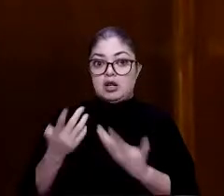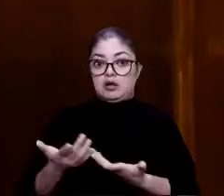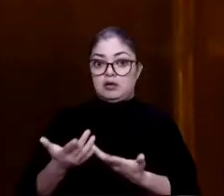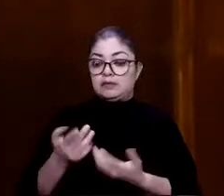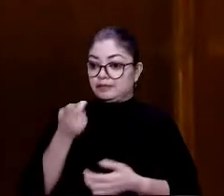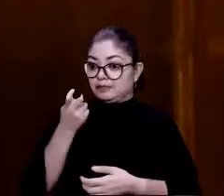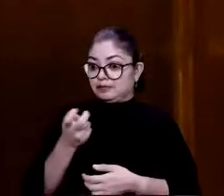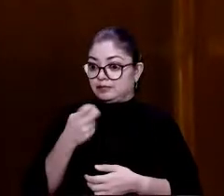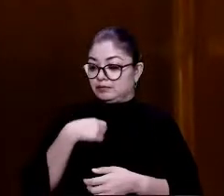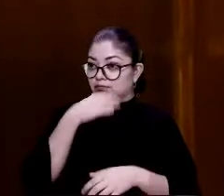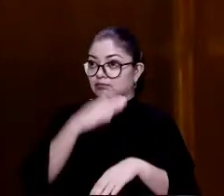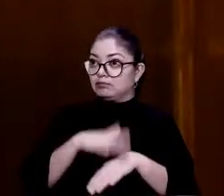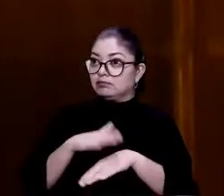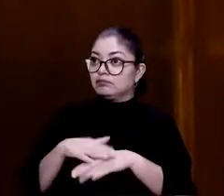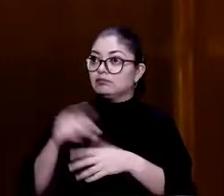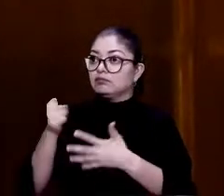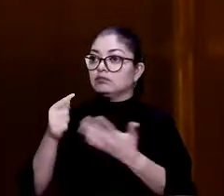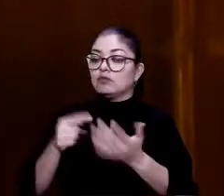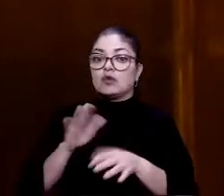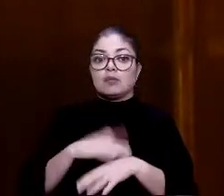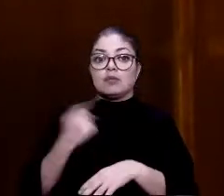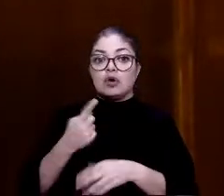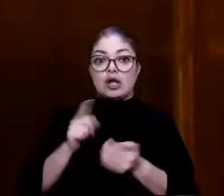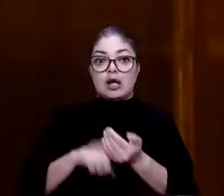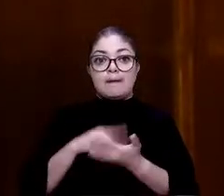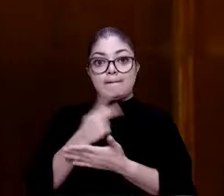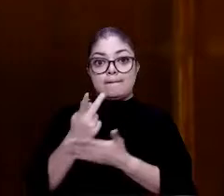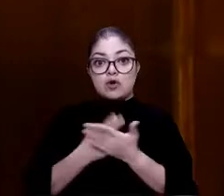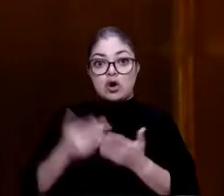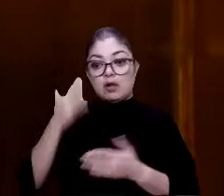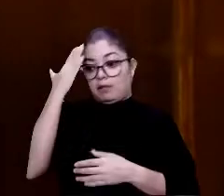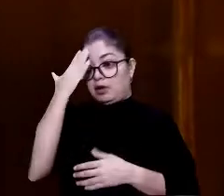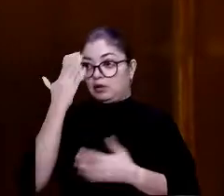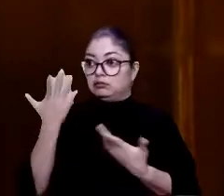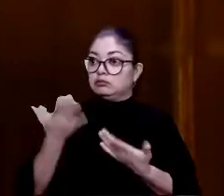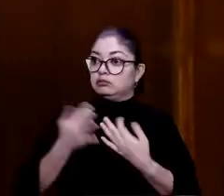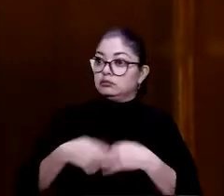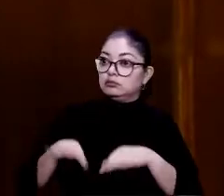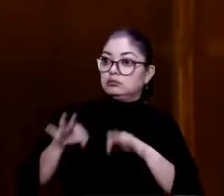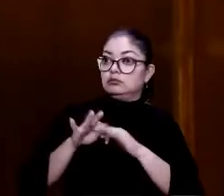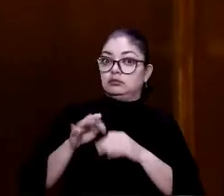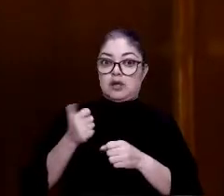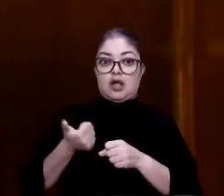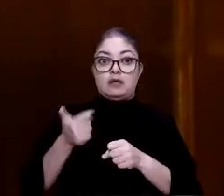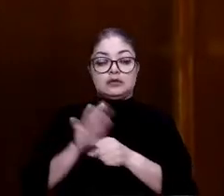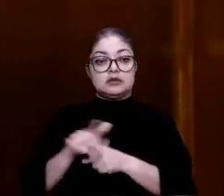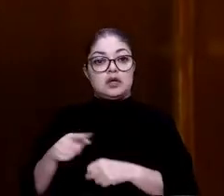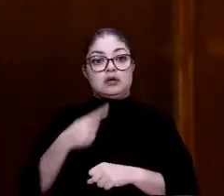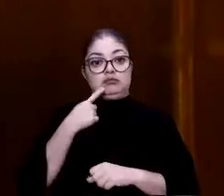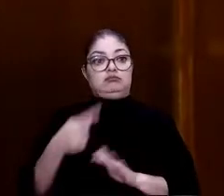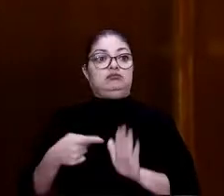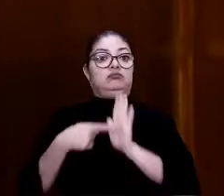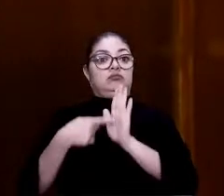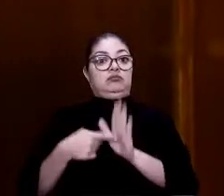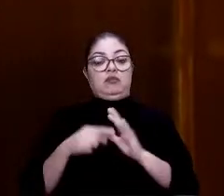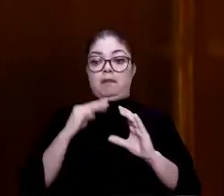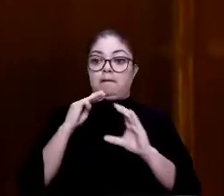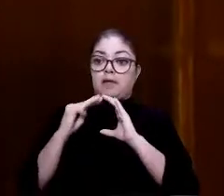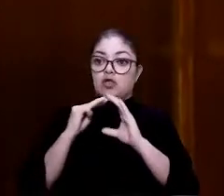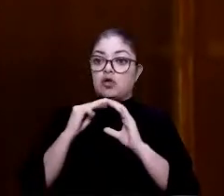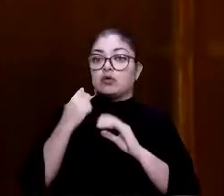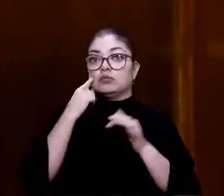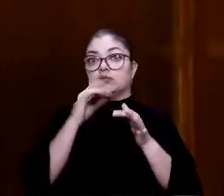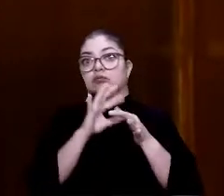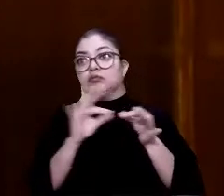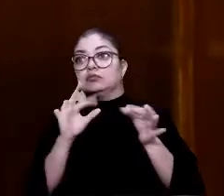a este indicador tan específico porque el programa estandarte de esta administración, el cual se menciona en cualquier medio de comunicación, es el